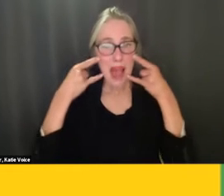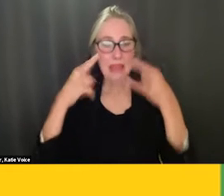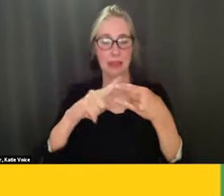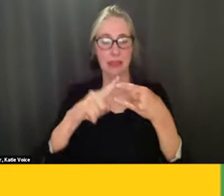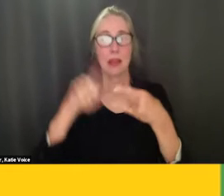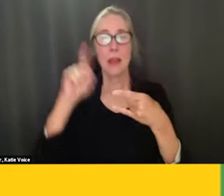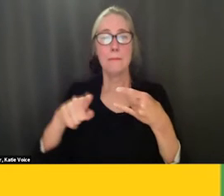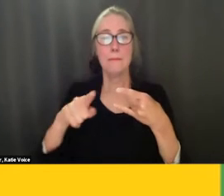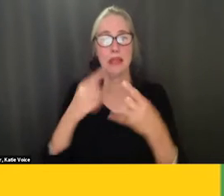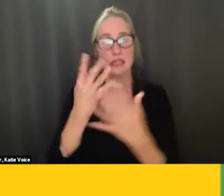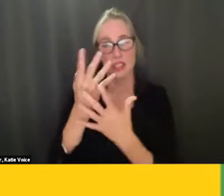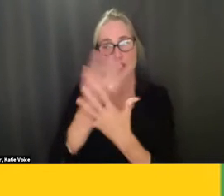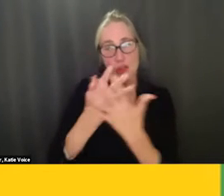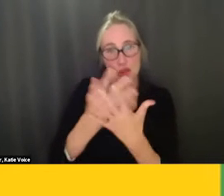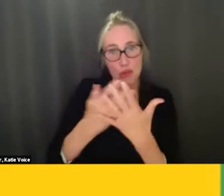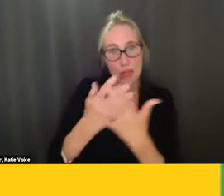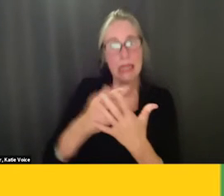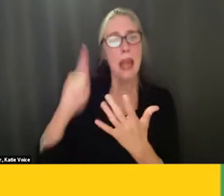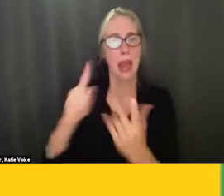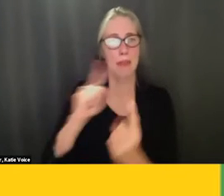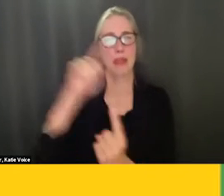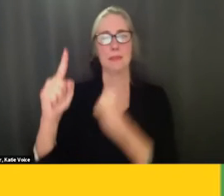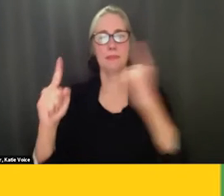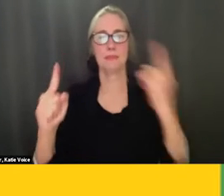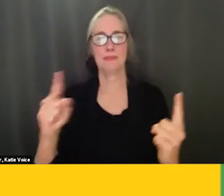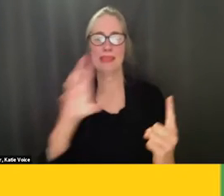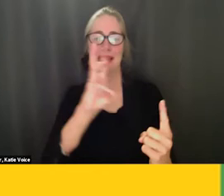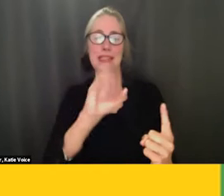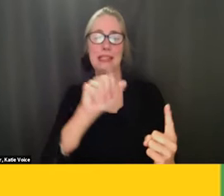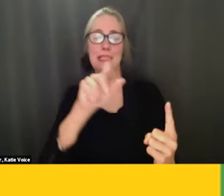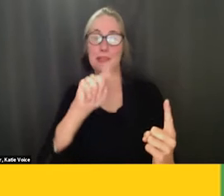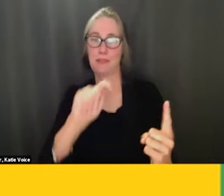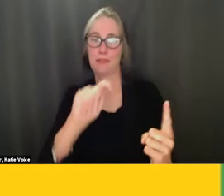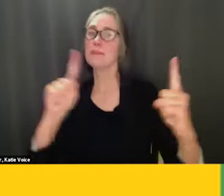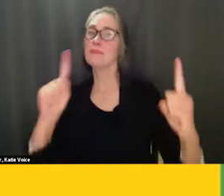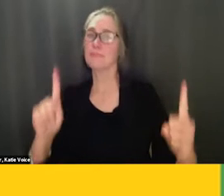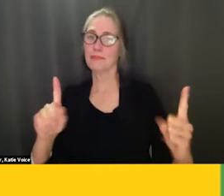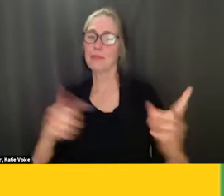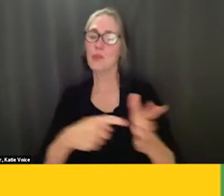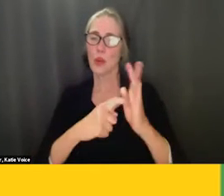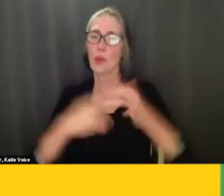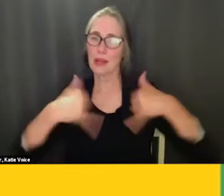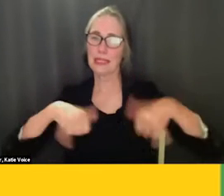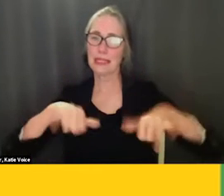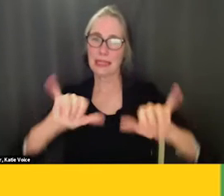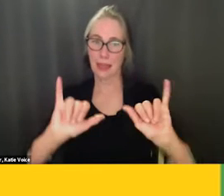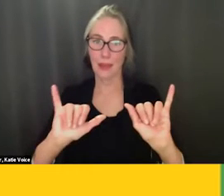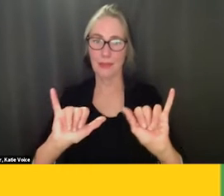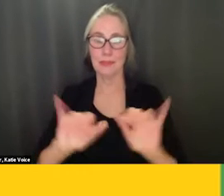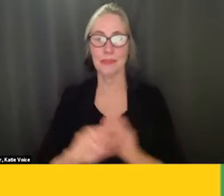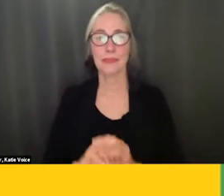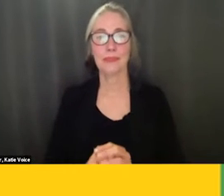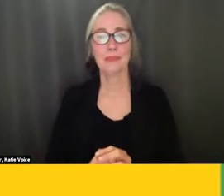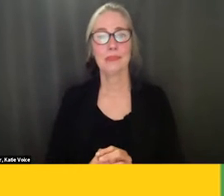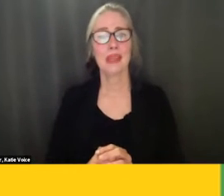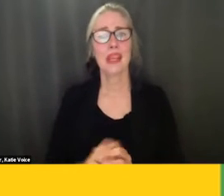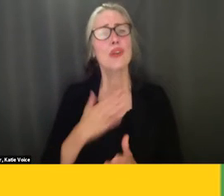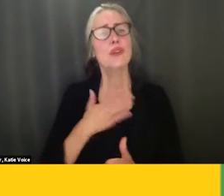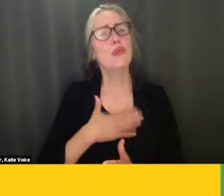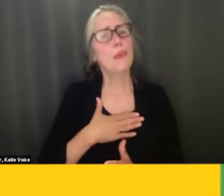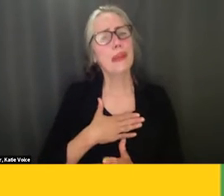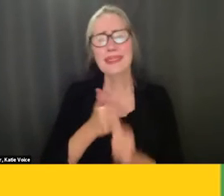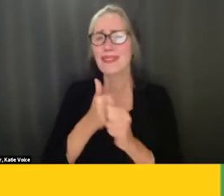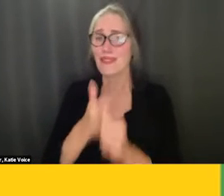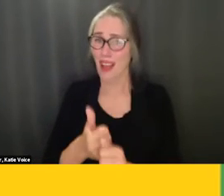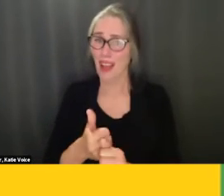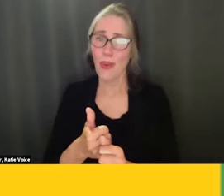distanciamiento físico de 6 pies o más. Así que nosotros le pedimos a las personas que se adhieran a esto para que podamos